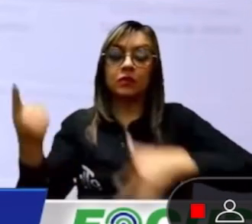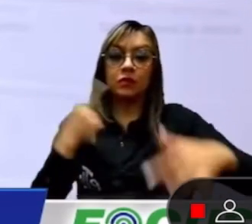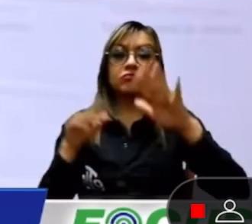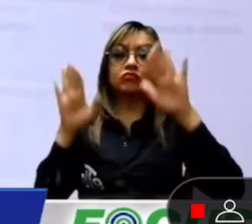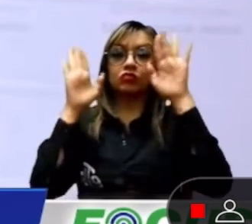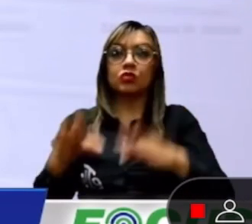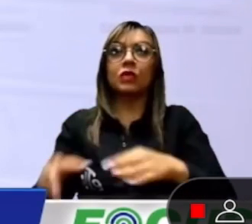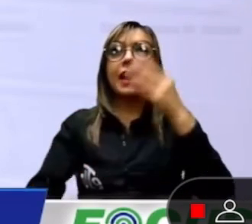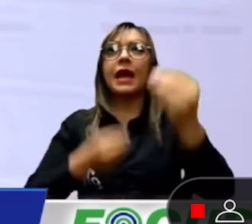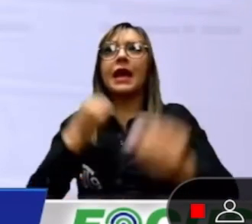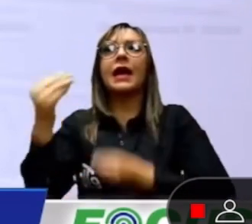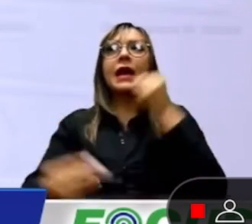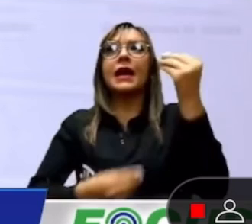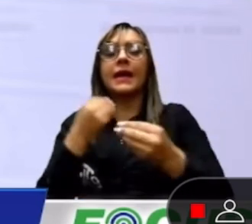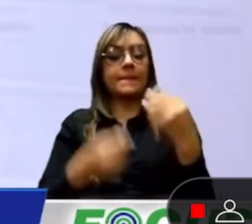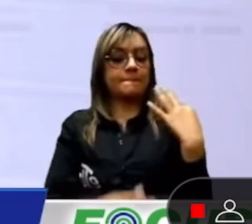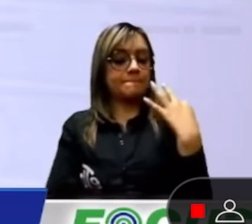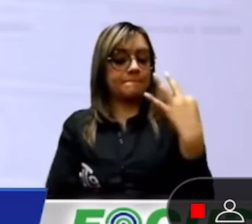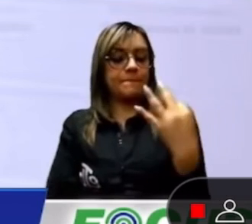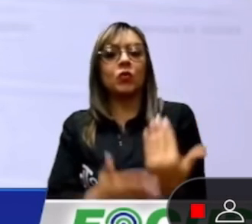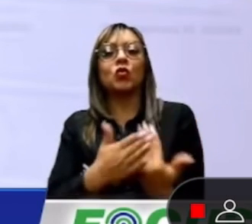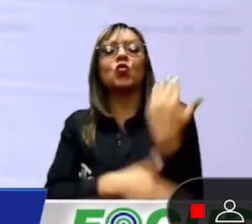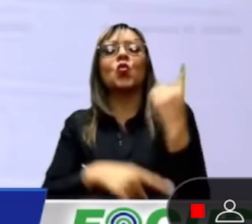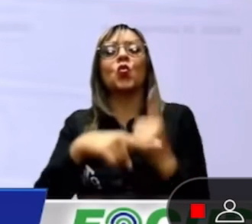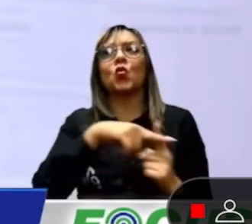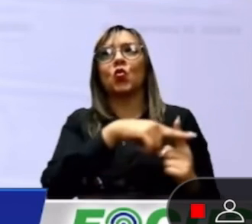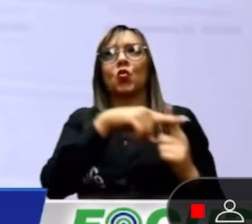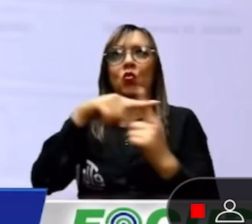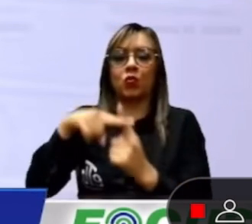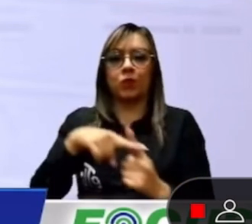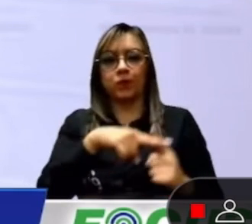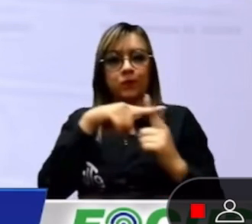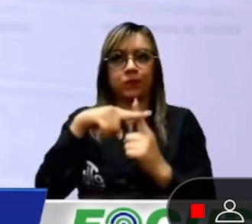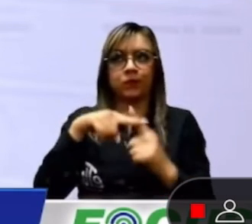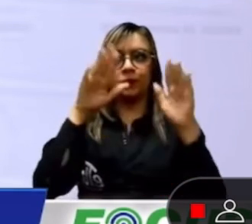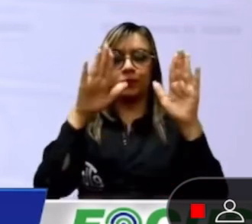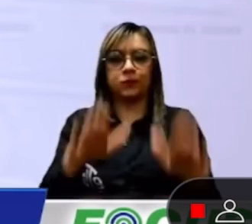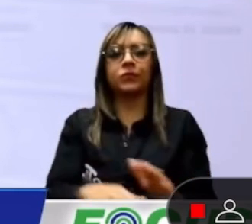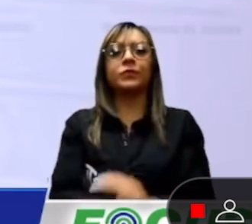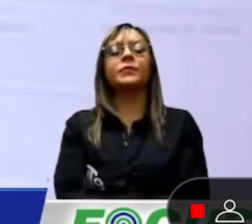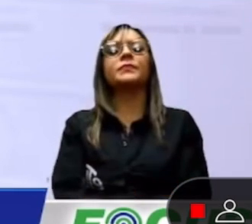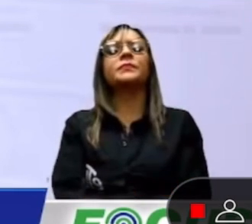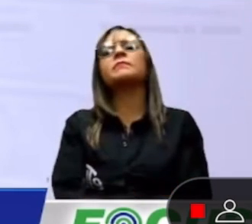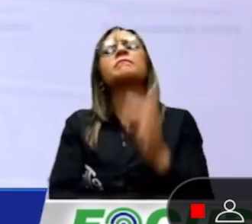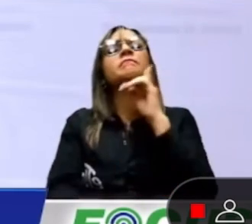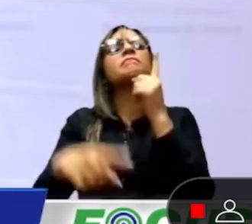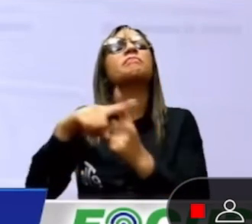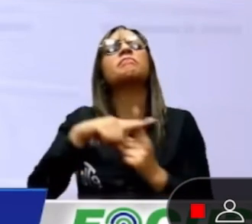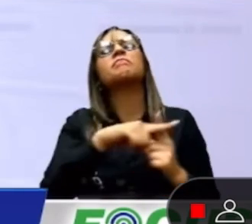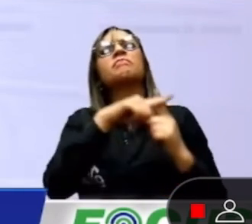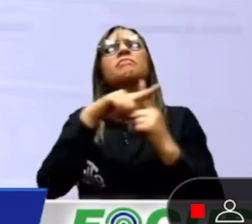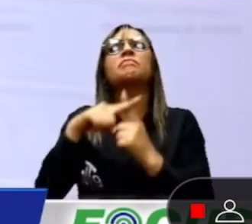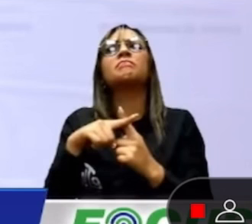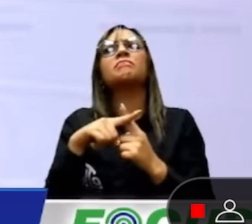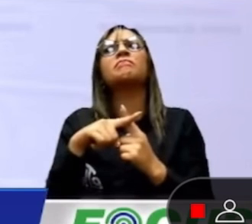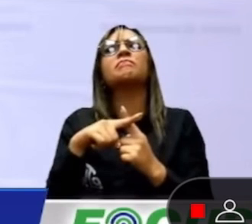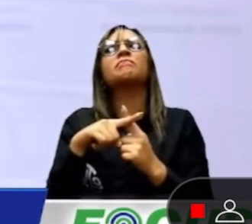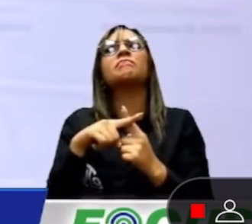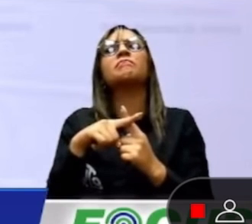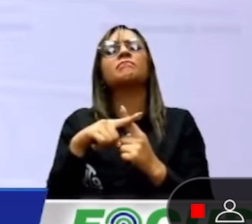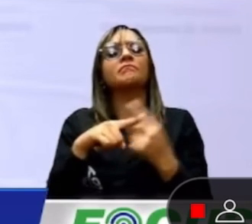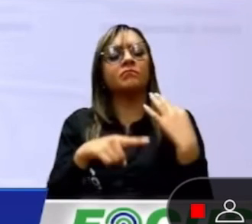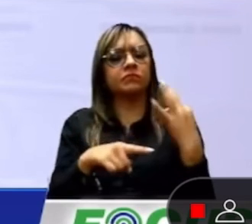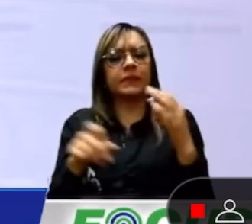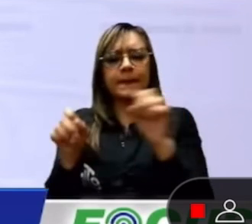se realiza la elección del nuevo procurador general de la nación procuraduría que